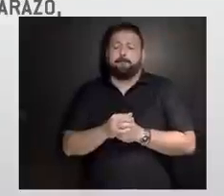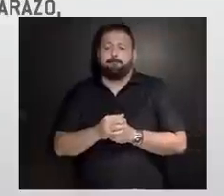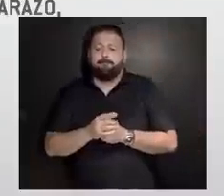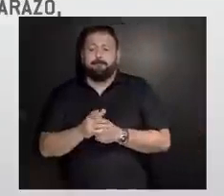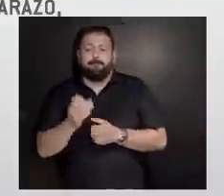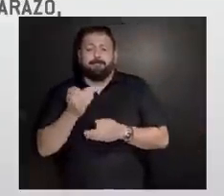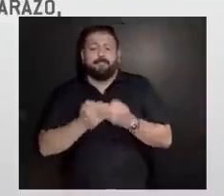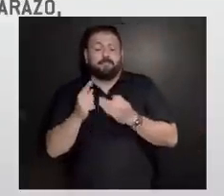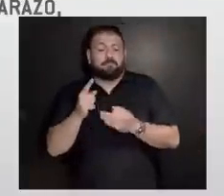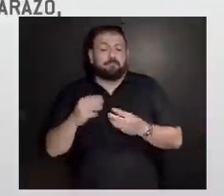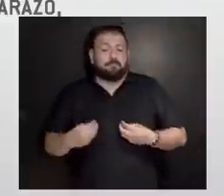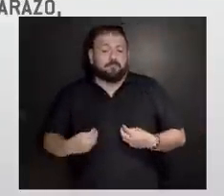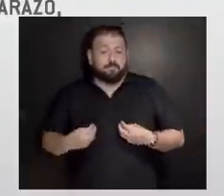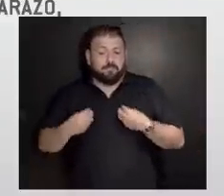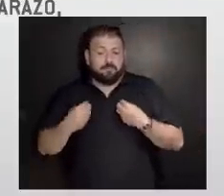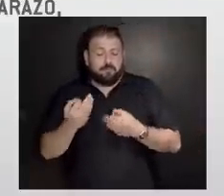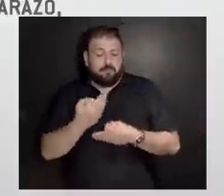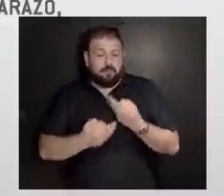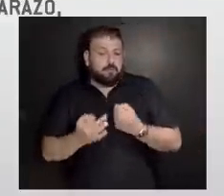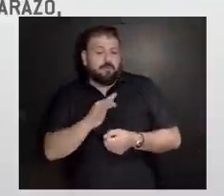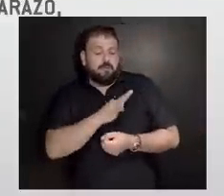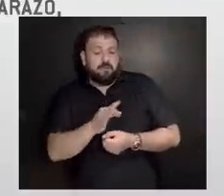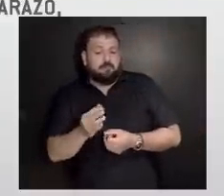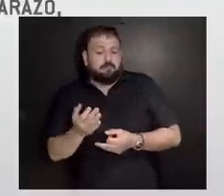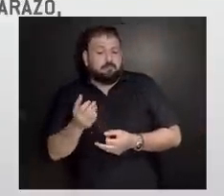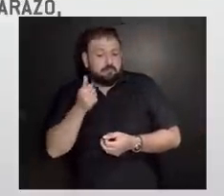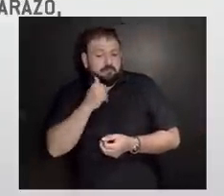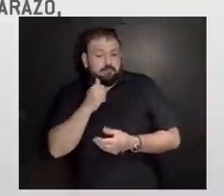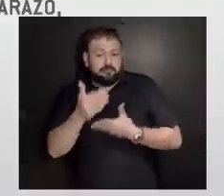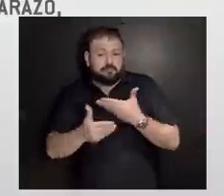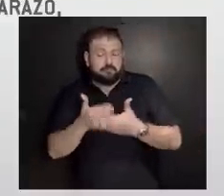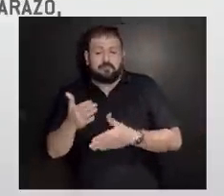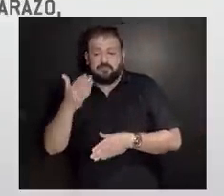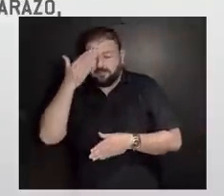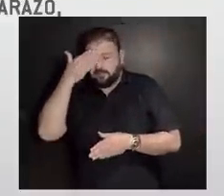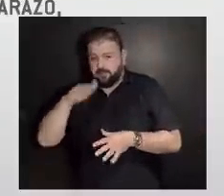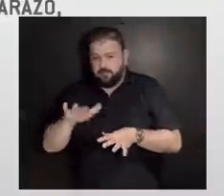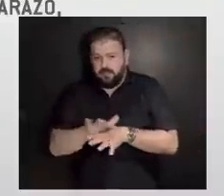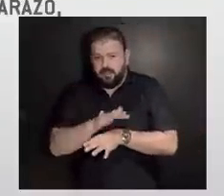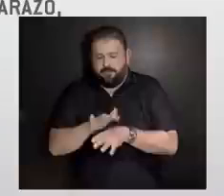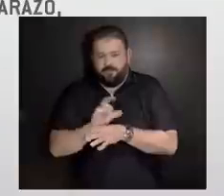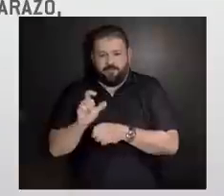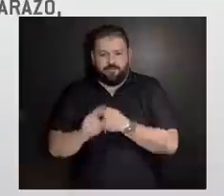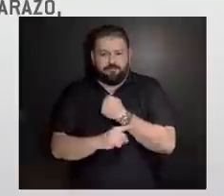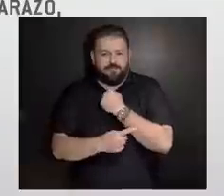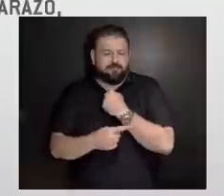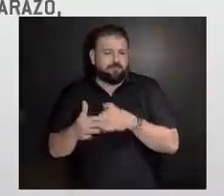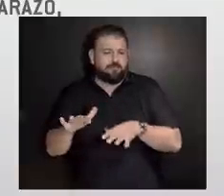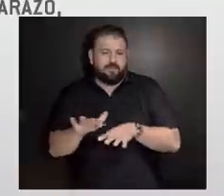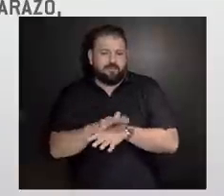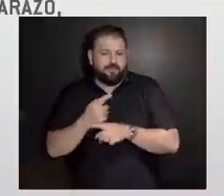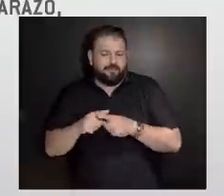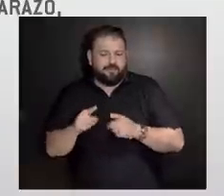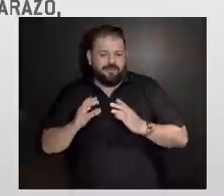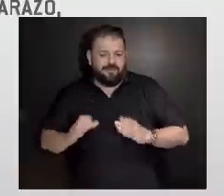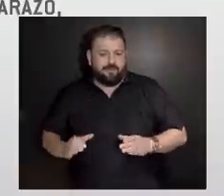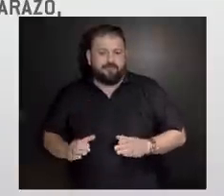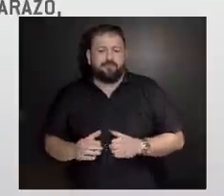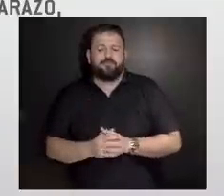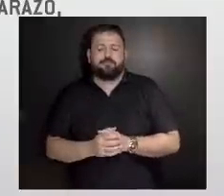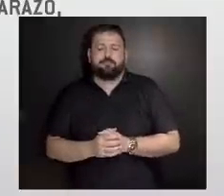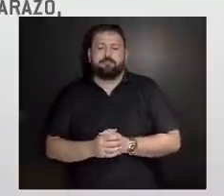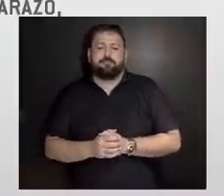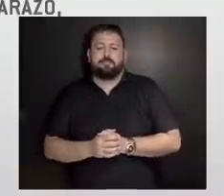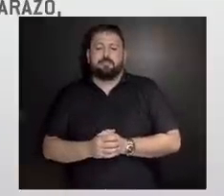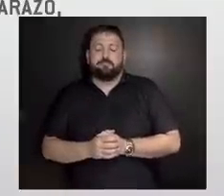etapa de la vida donde esta condición puede estar muy latente por los cambios hormonales que se están presentando. Como les mencionaba más adelante, vamos a